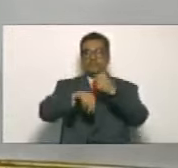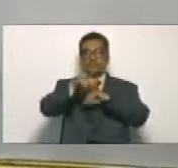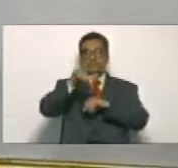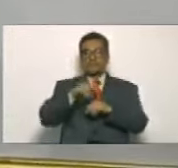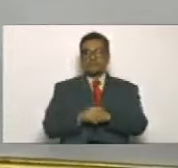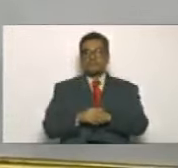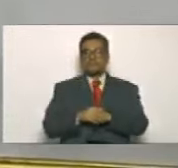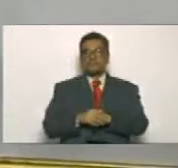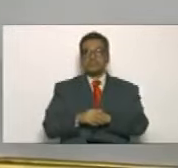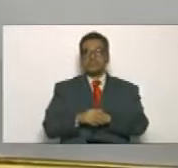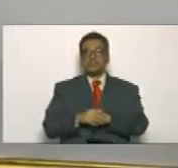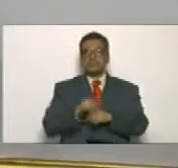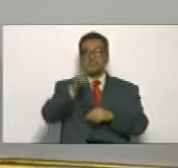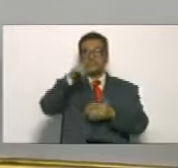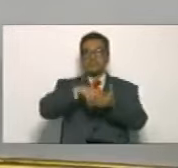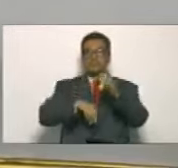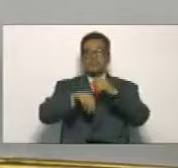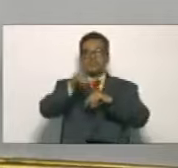...1999-2013...